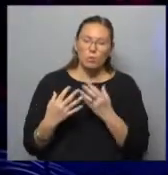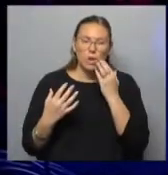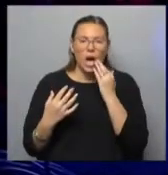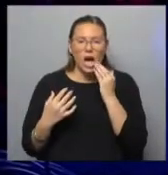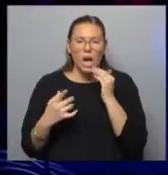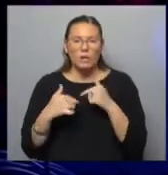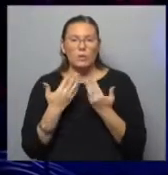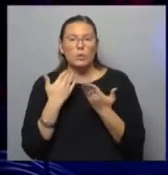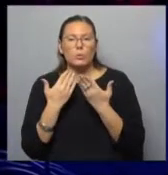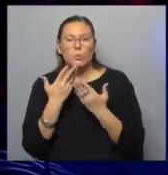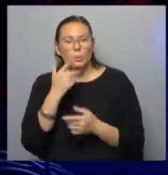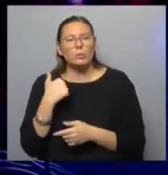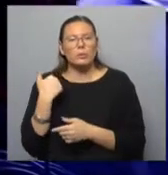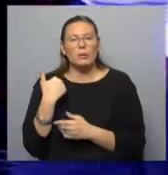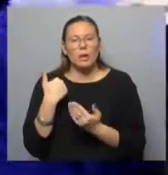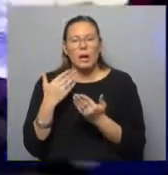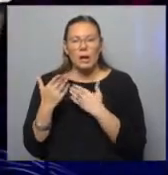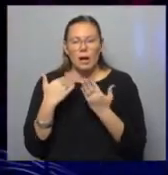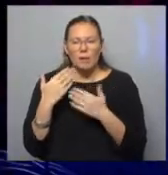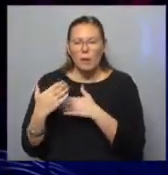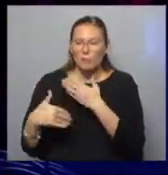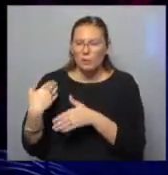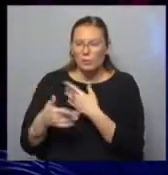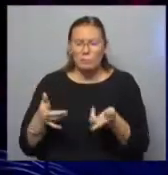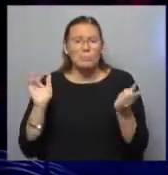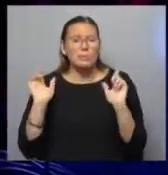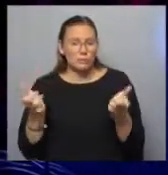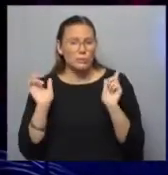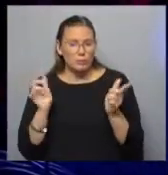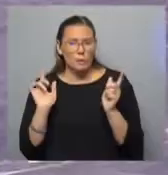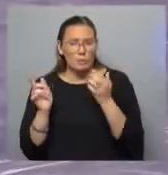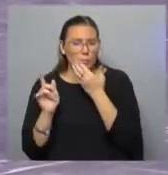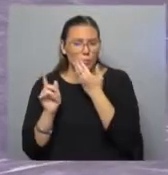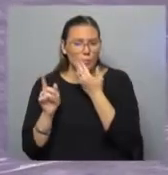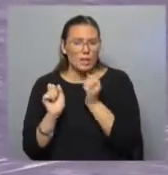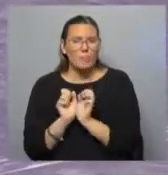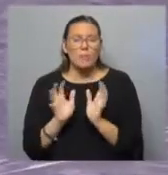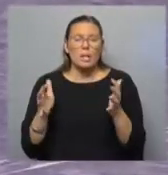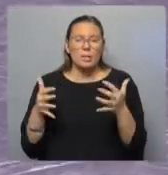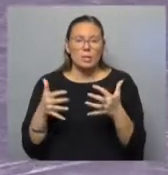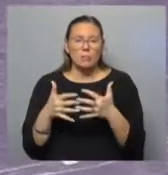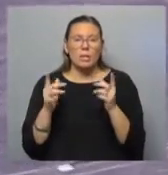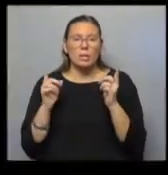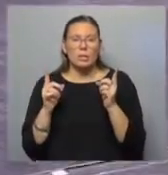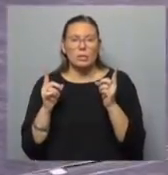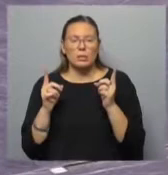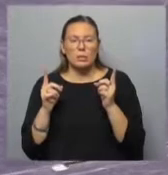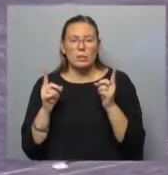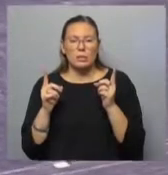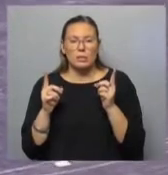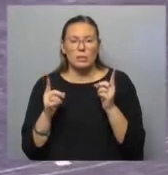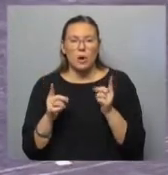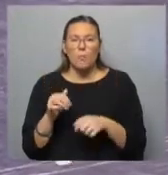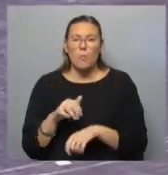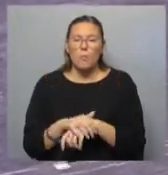nosotros nos gusta hablar del proceso, pero porque disfrutamos muchísimo el proceso. Entonces, en pandemia también lo que sucedió fue que fue